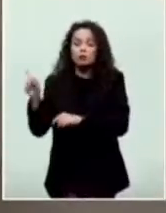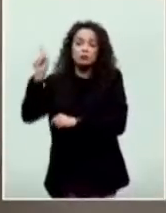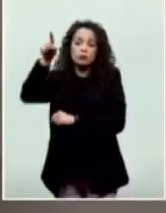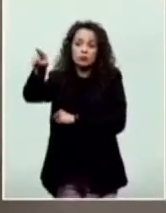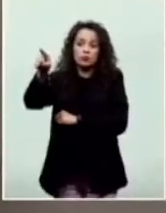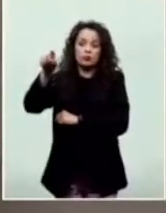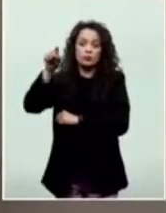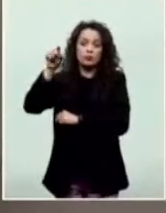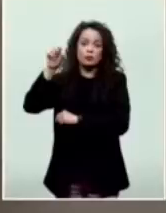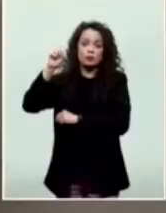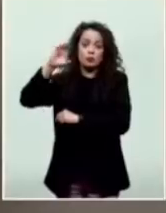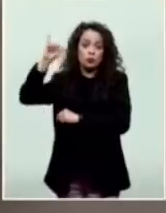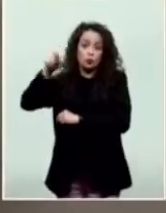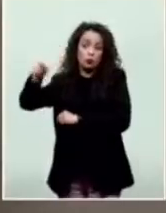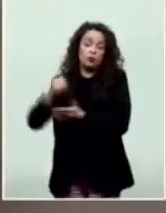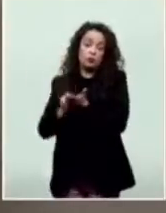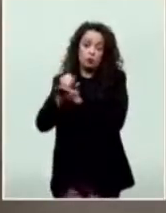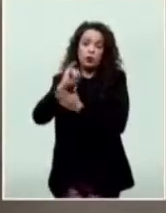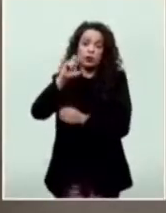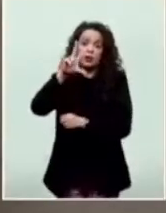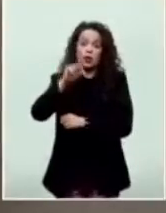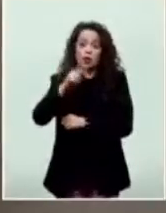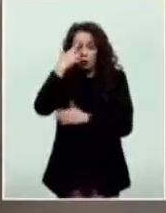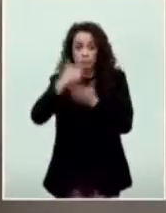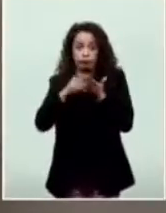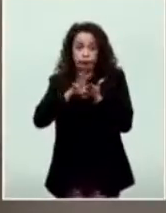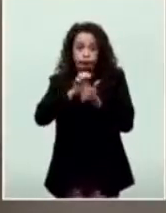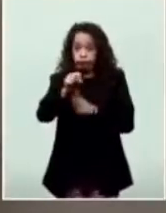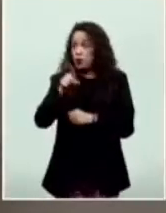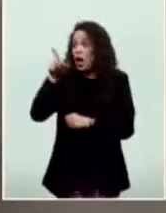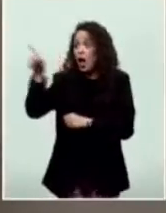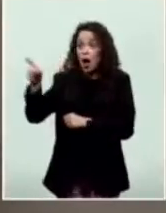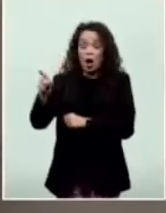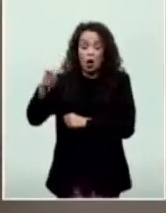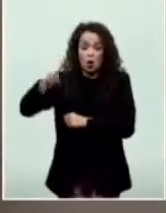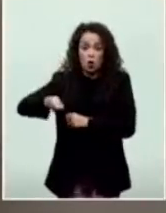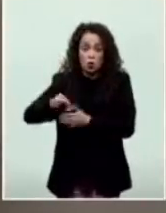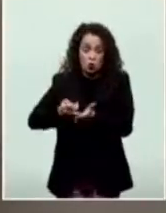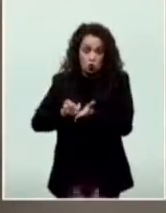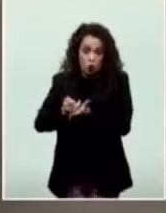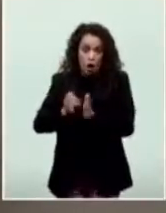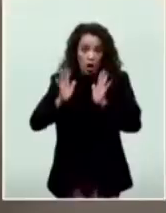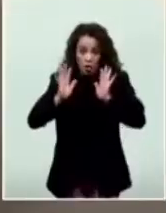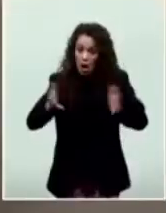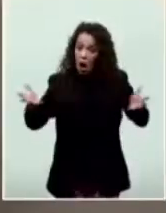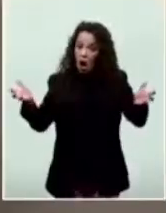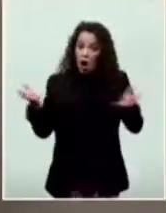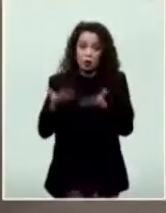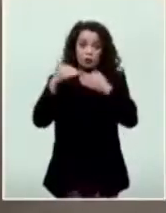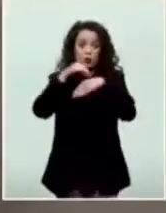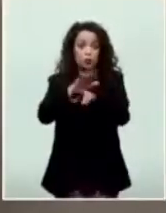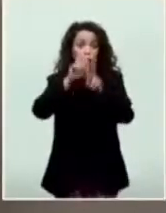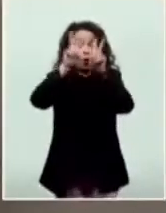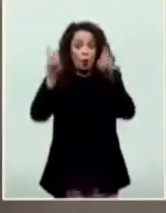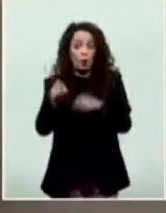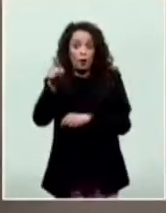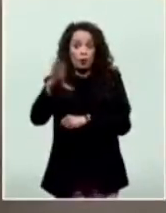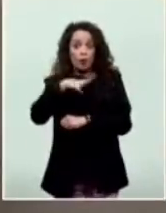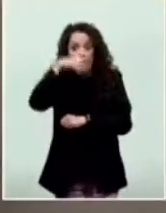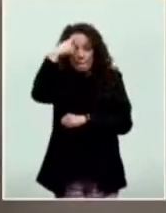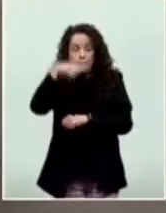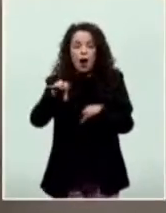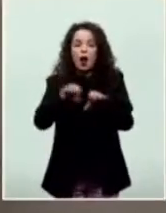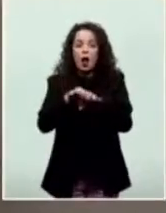la ley es constitucional o no. El juez pues dictó la resolución que le tocaba dictar conforme al asunto que él tenía para